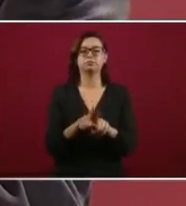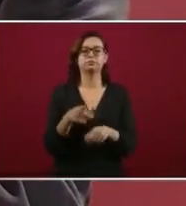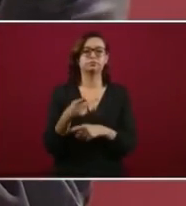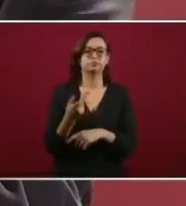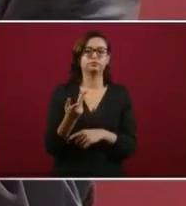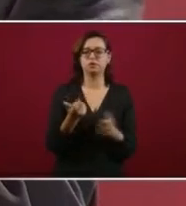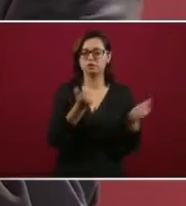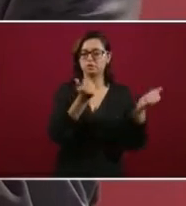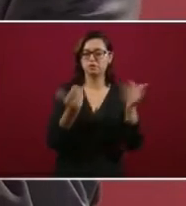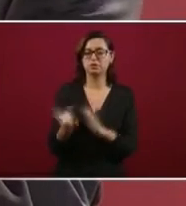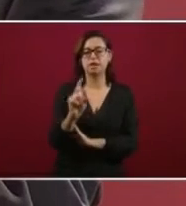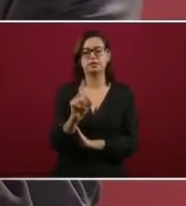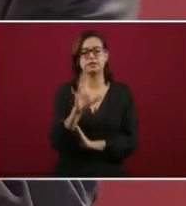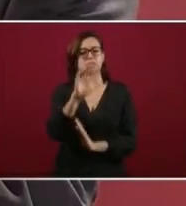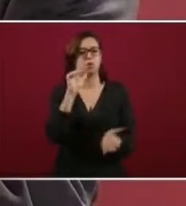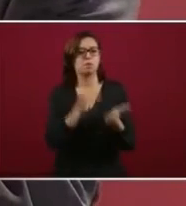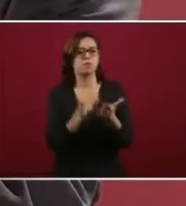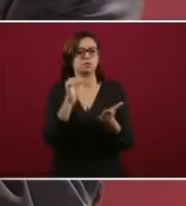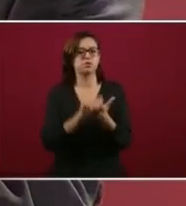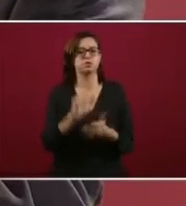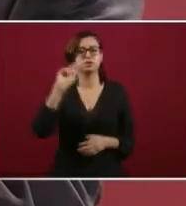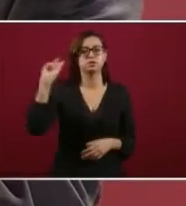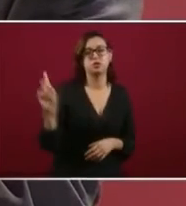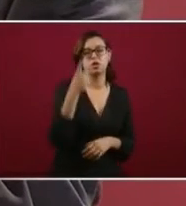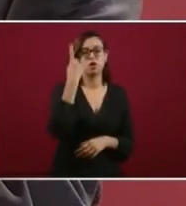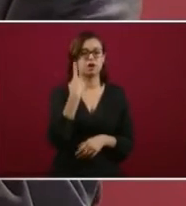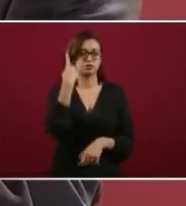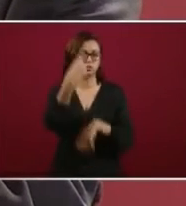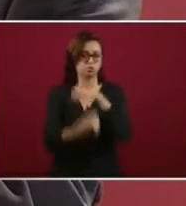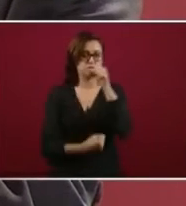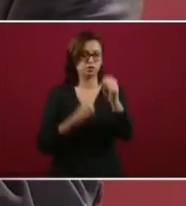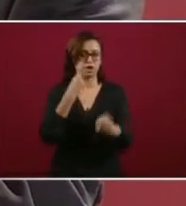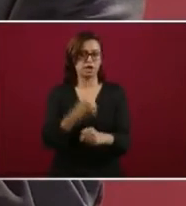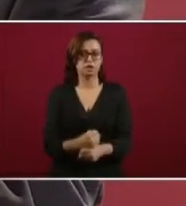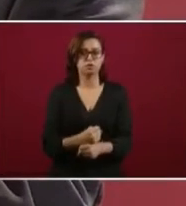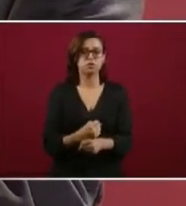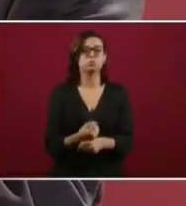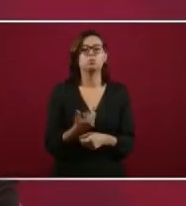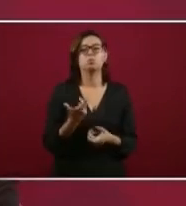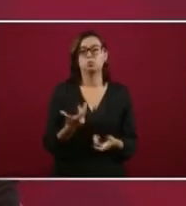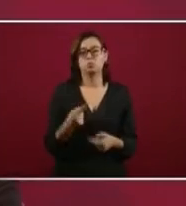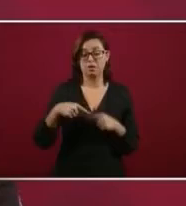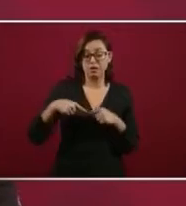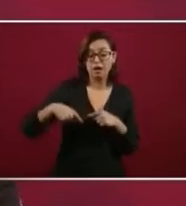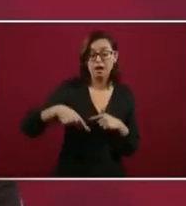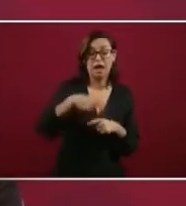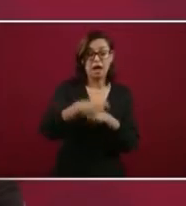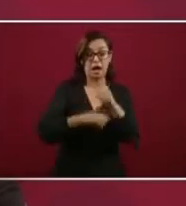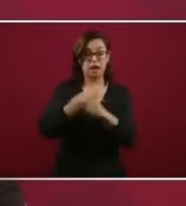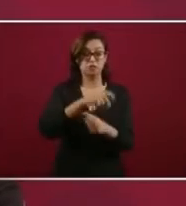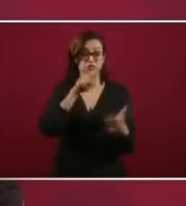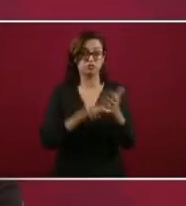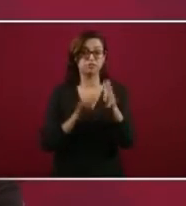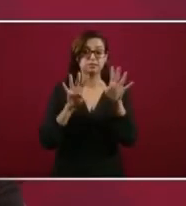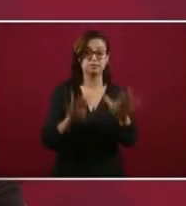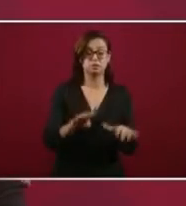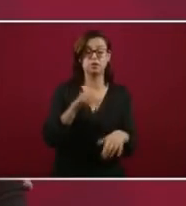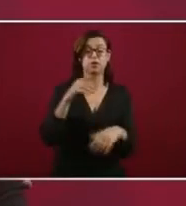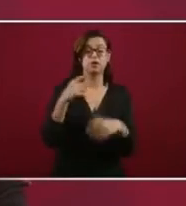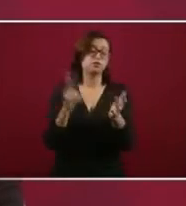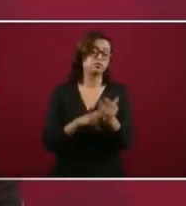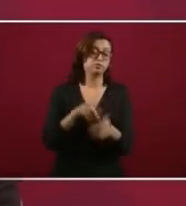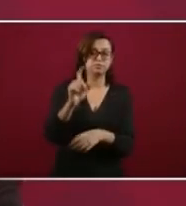que esta empresa productiva se convierta en la palanca de desarrollo nacional. En su conferencia de prensa matutina, aseveró que ahora se impulsa la inversión